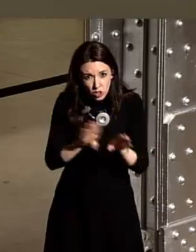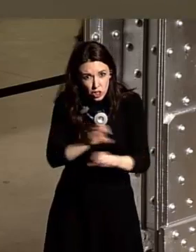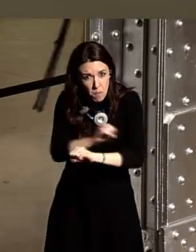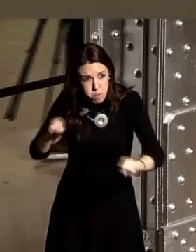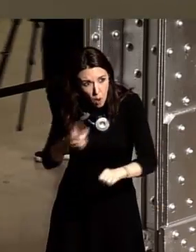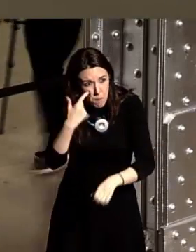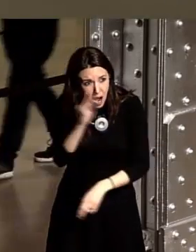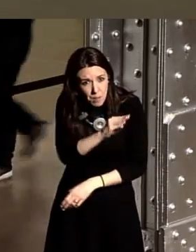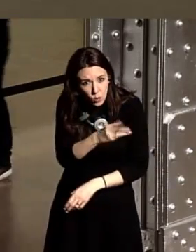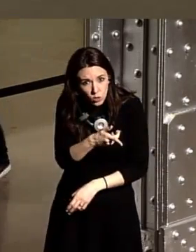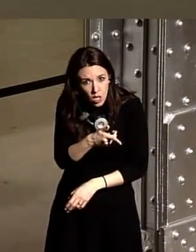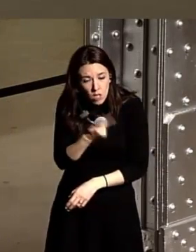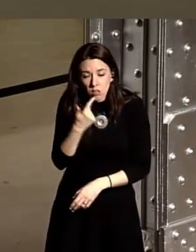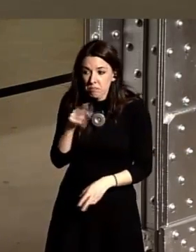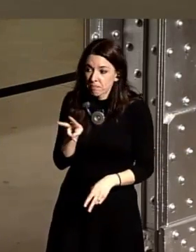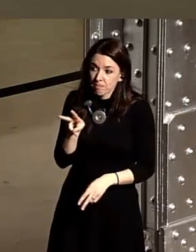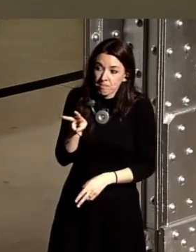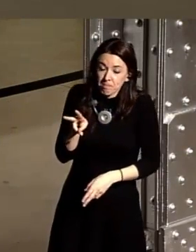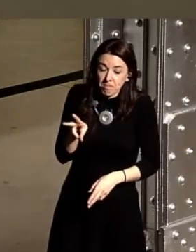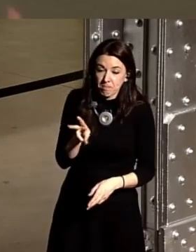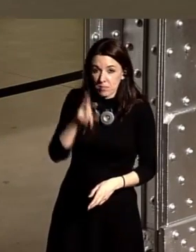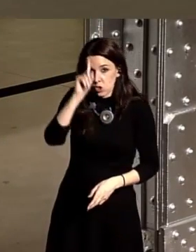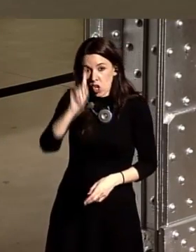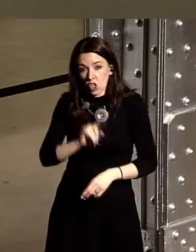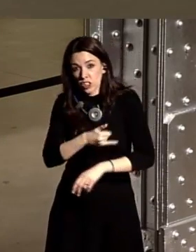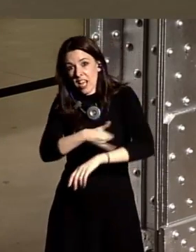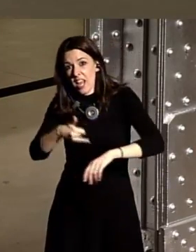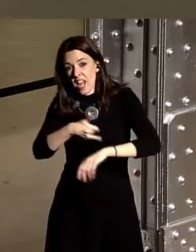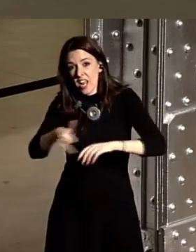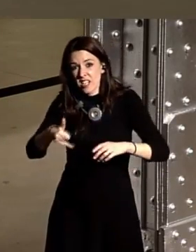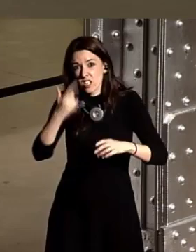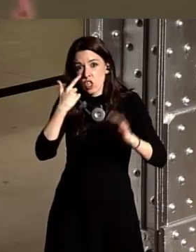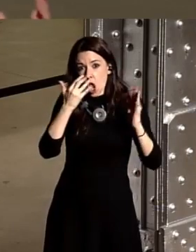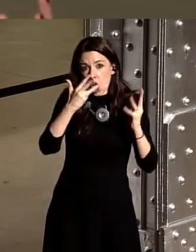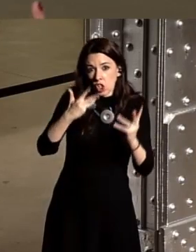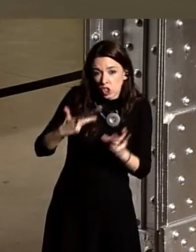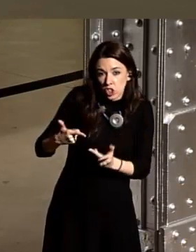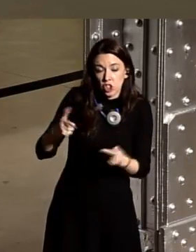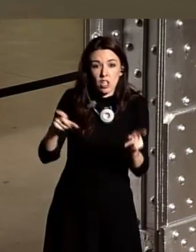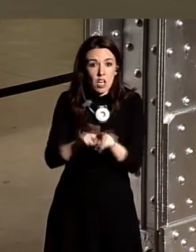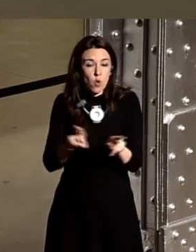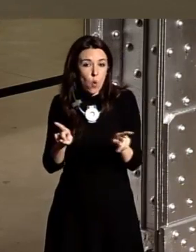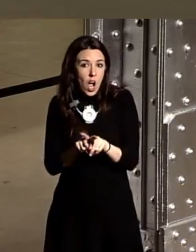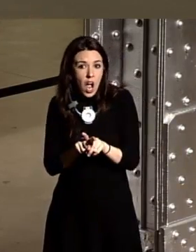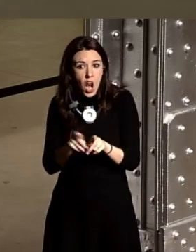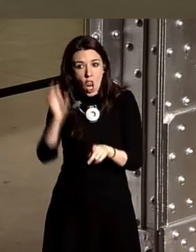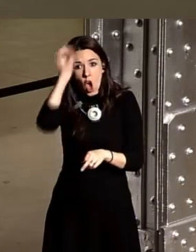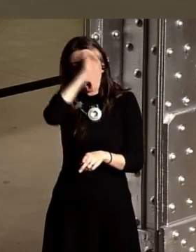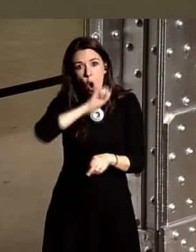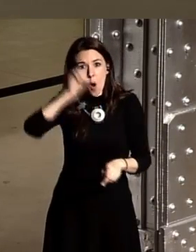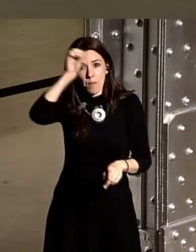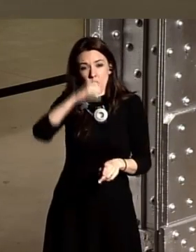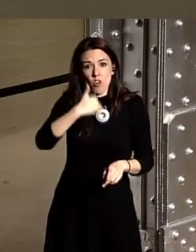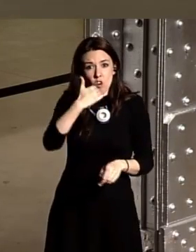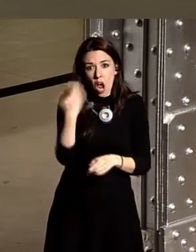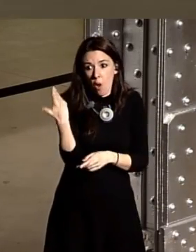me mira y me dice, no sé, estos heridos no están consistentes en mi opinión, de algo que